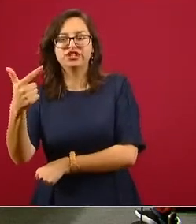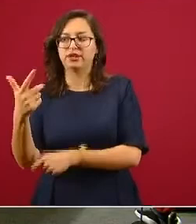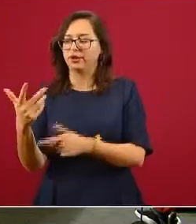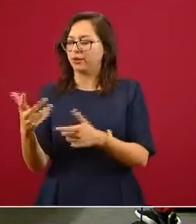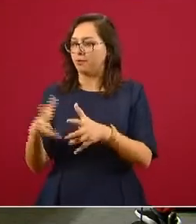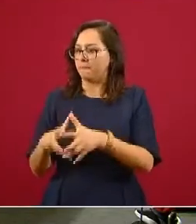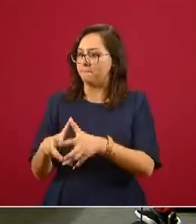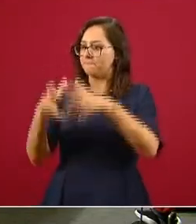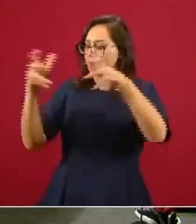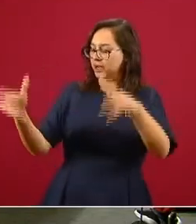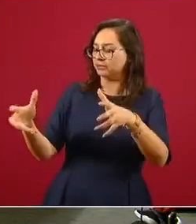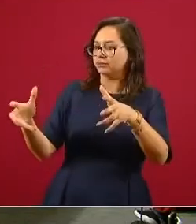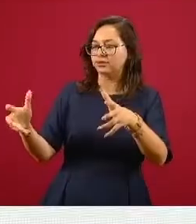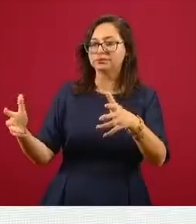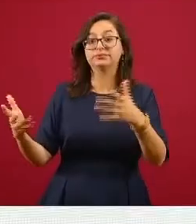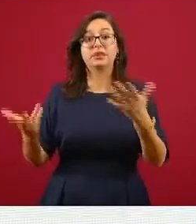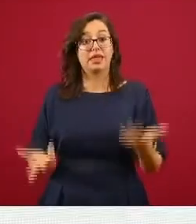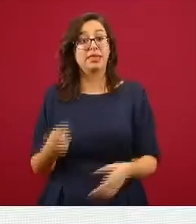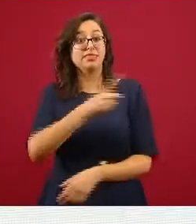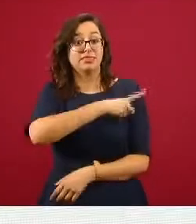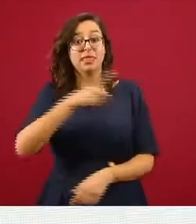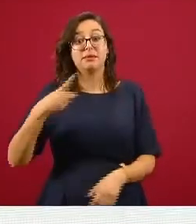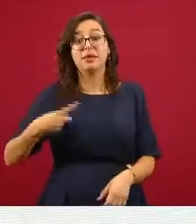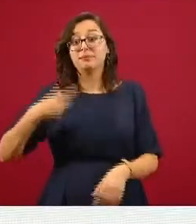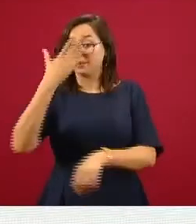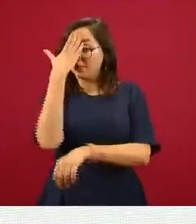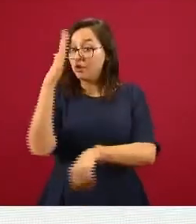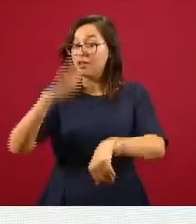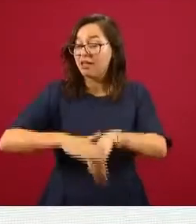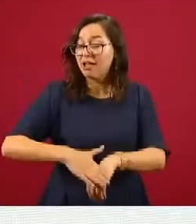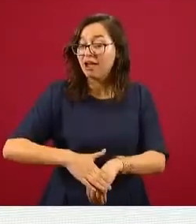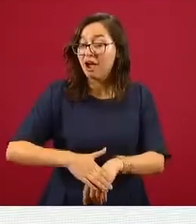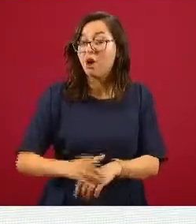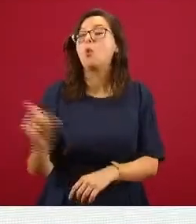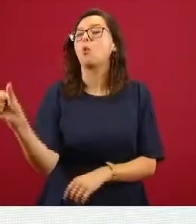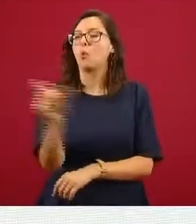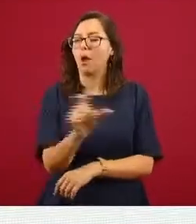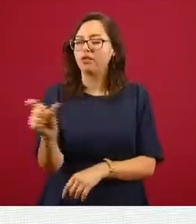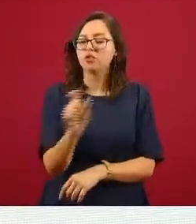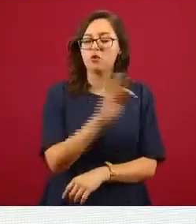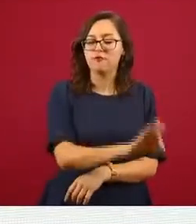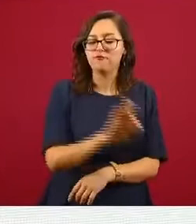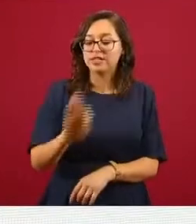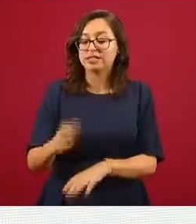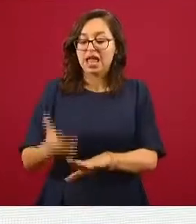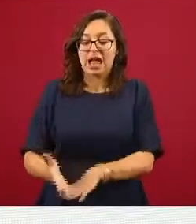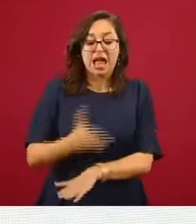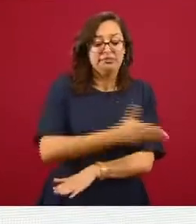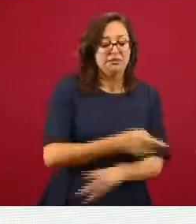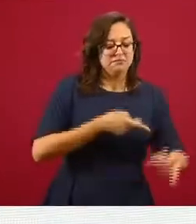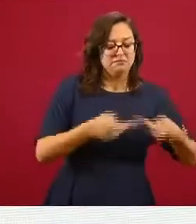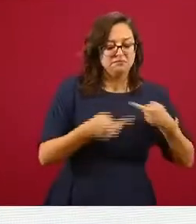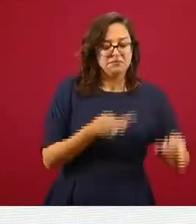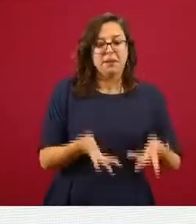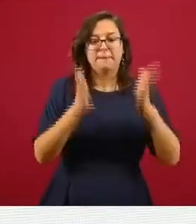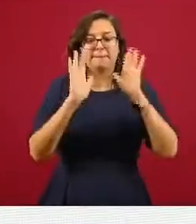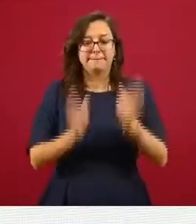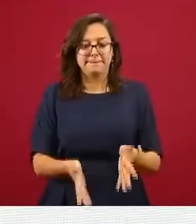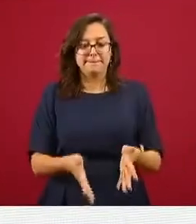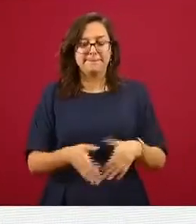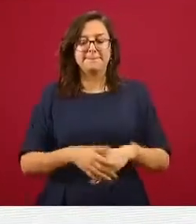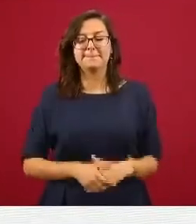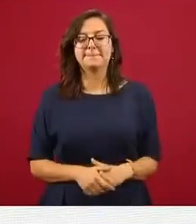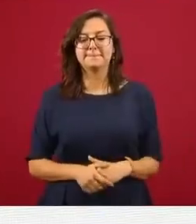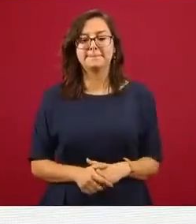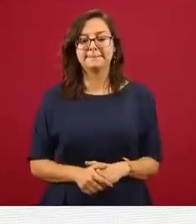momento reaccionó México en la respuesta y por qué, y con base en qué preparación. La